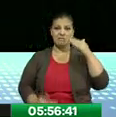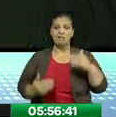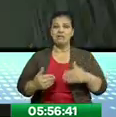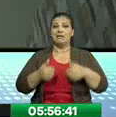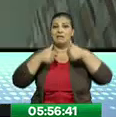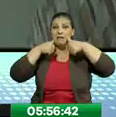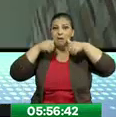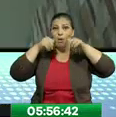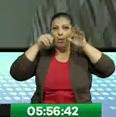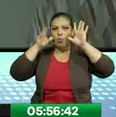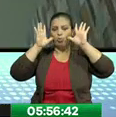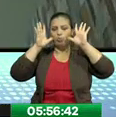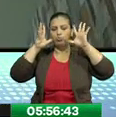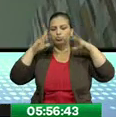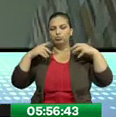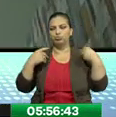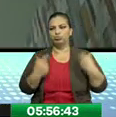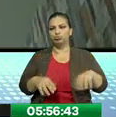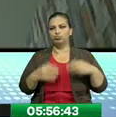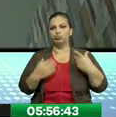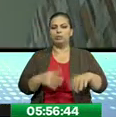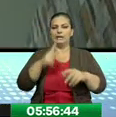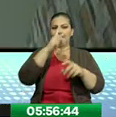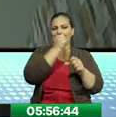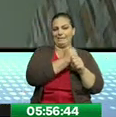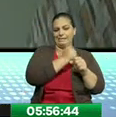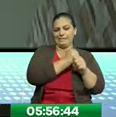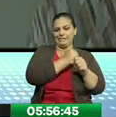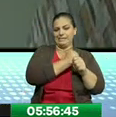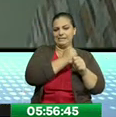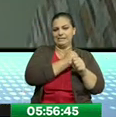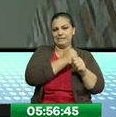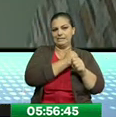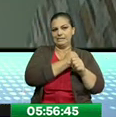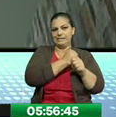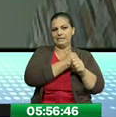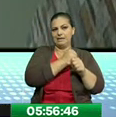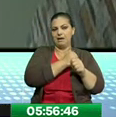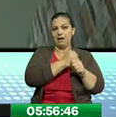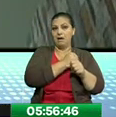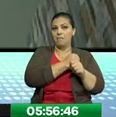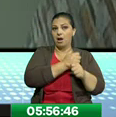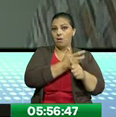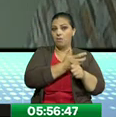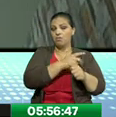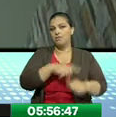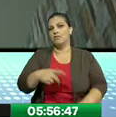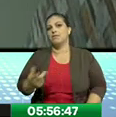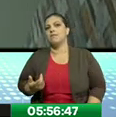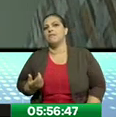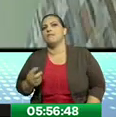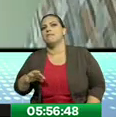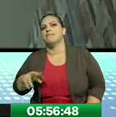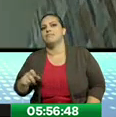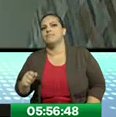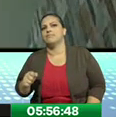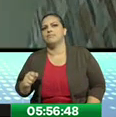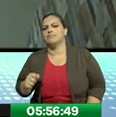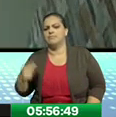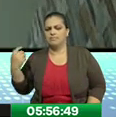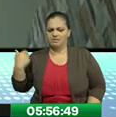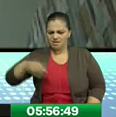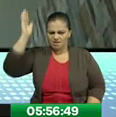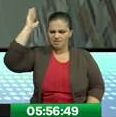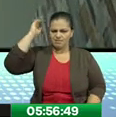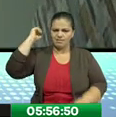en diciembre es un mes que se trabaja más. ¿Y por qué le vamos a dar comer al hambriento a los pillos? Vayan a trabajar. Vayan a hacer lo